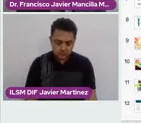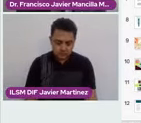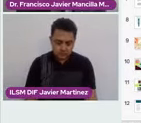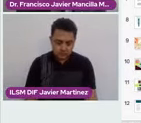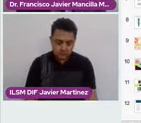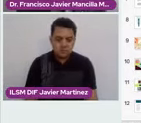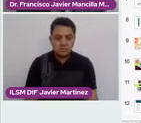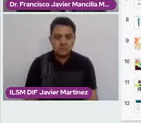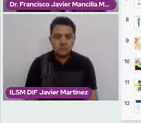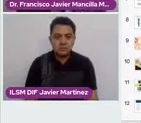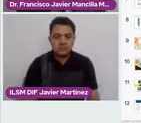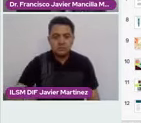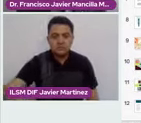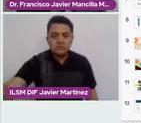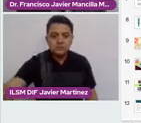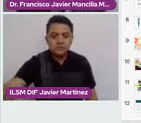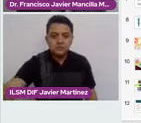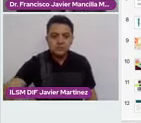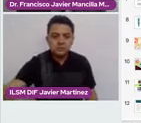Mancilla. Todavía